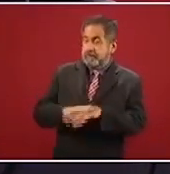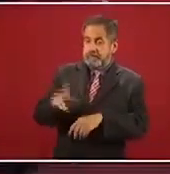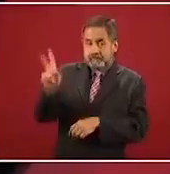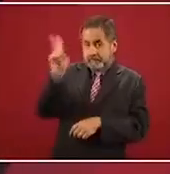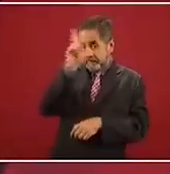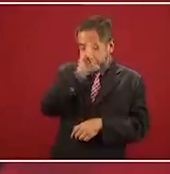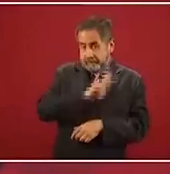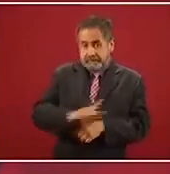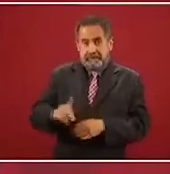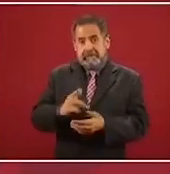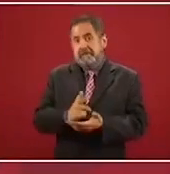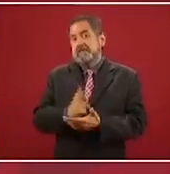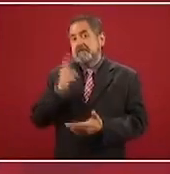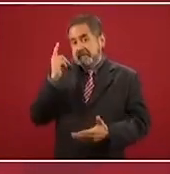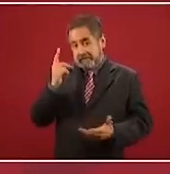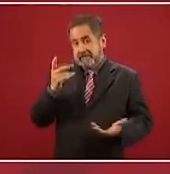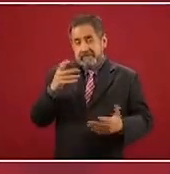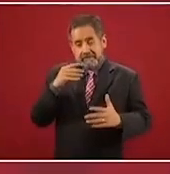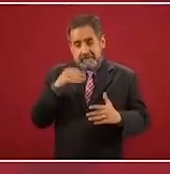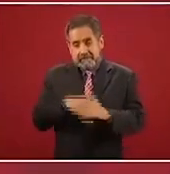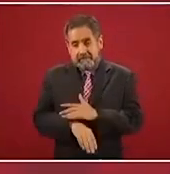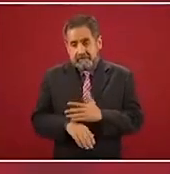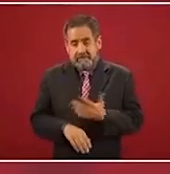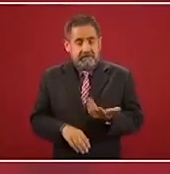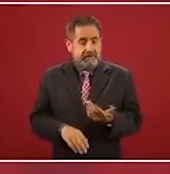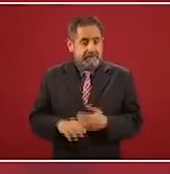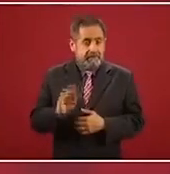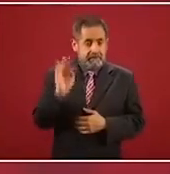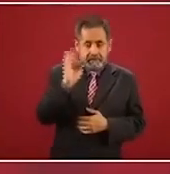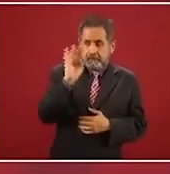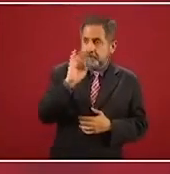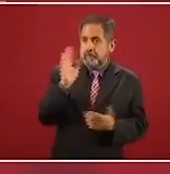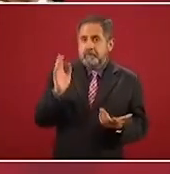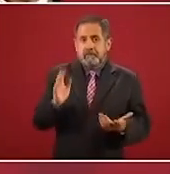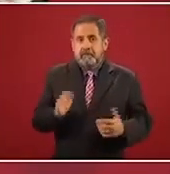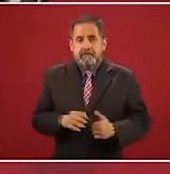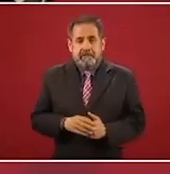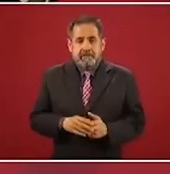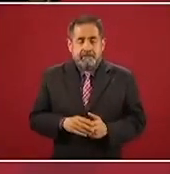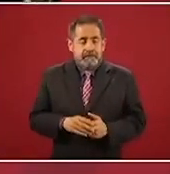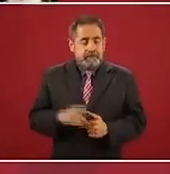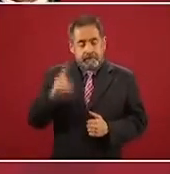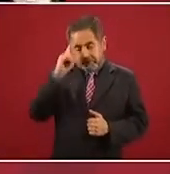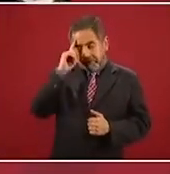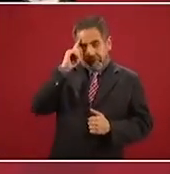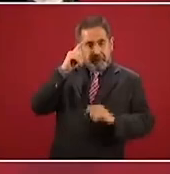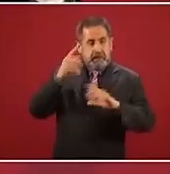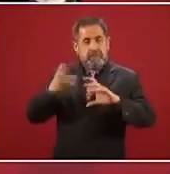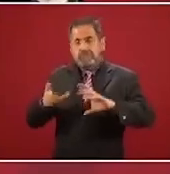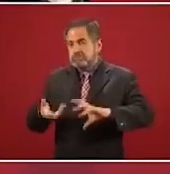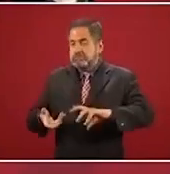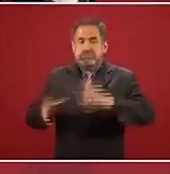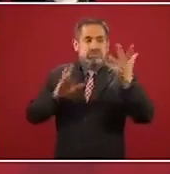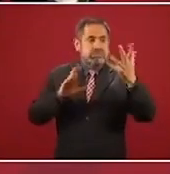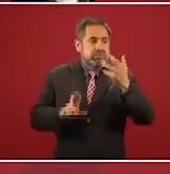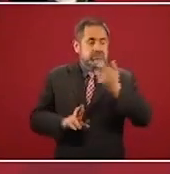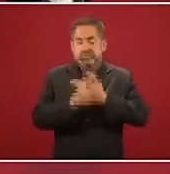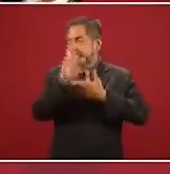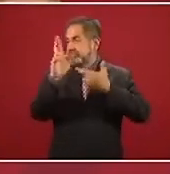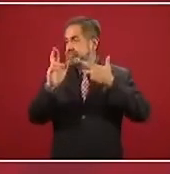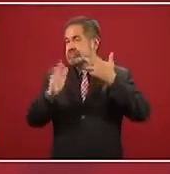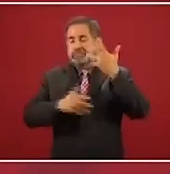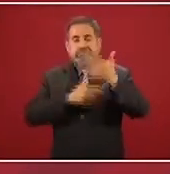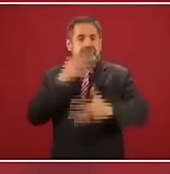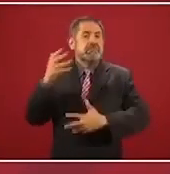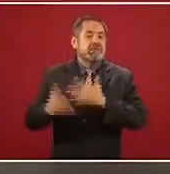más, hubiese habido un estallido social,